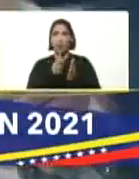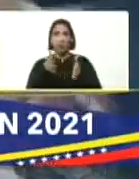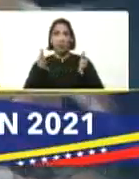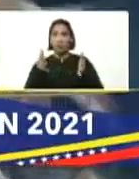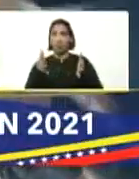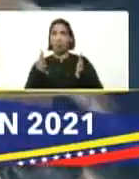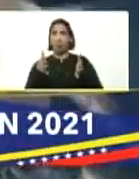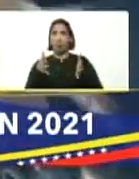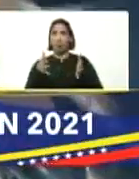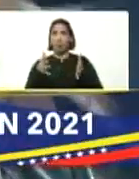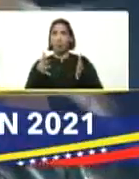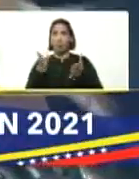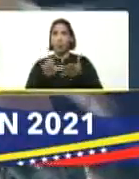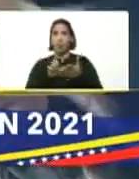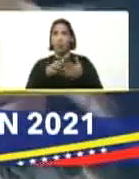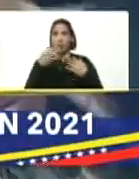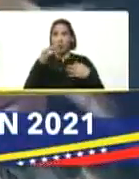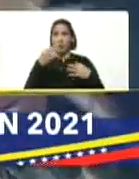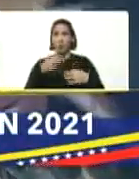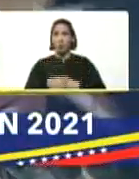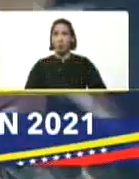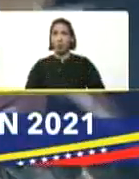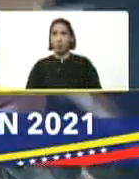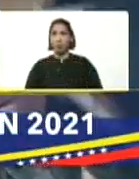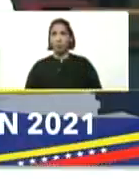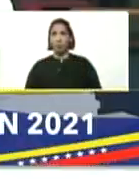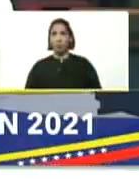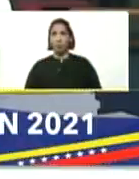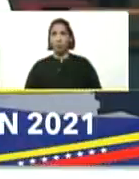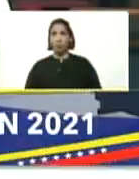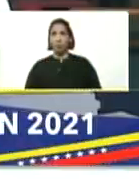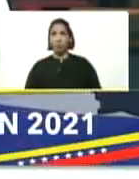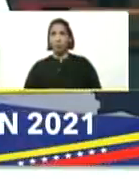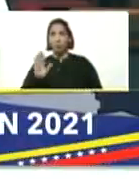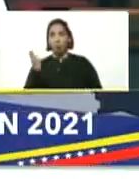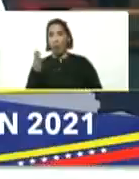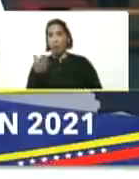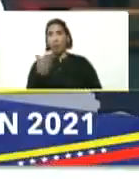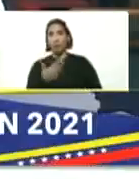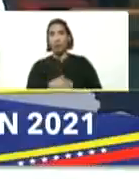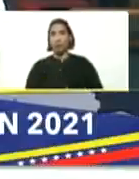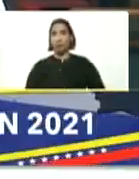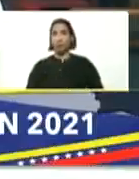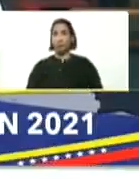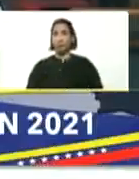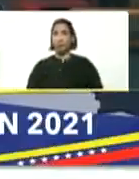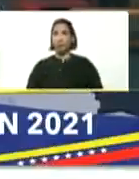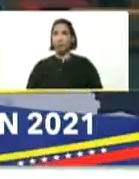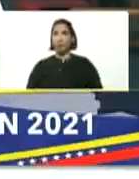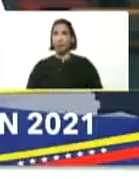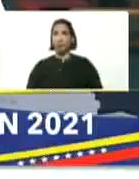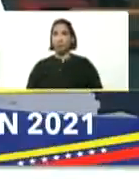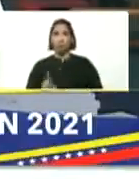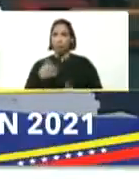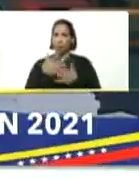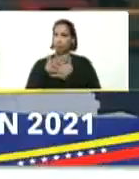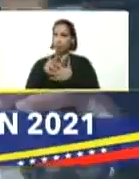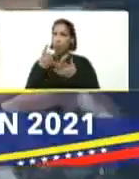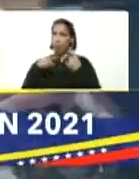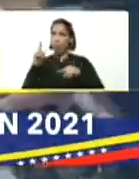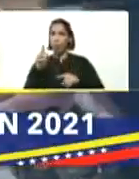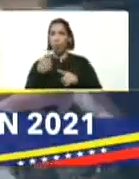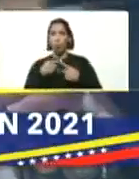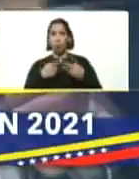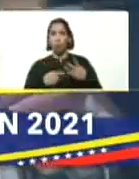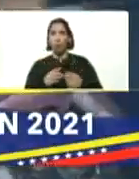el libro de papel. No, ganó, no. Por paliza. Por paliza, sí. Noquearon, noquearon. No disimulemos la cosa, por favor. Noquearon a Raúl, pero es que yo creo que